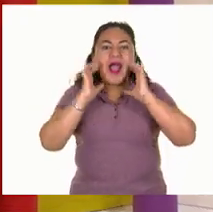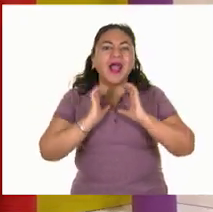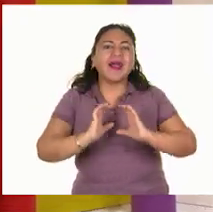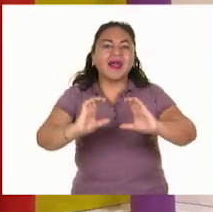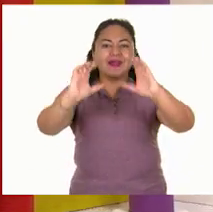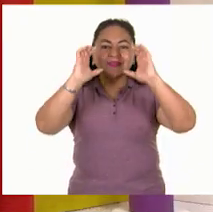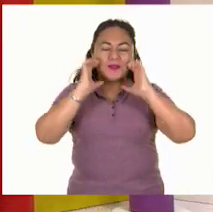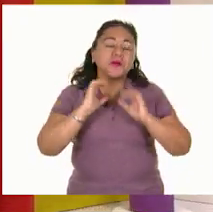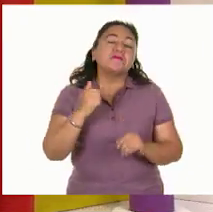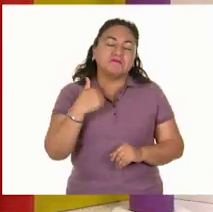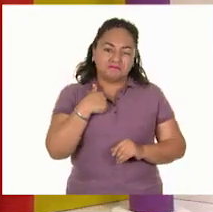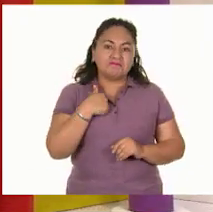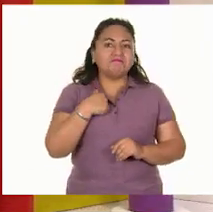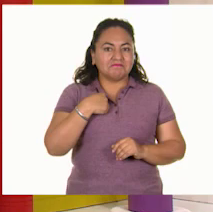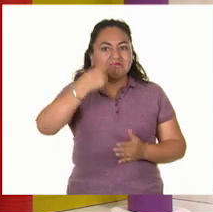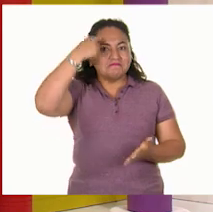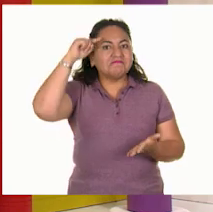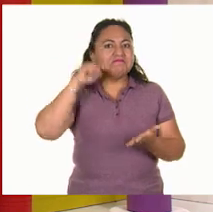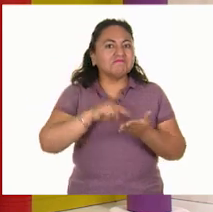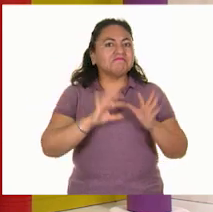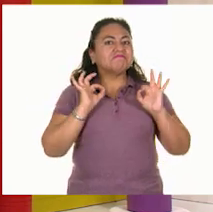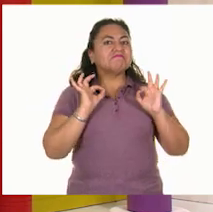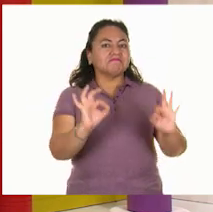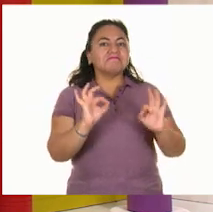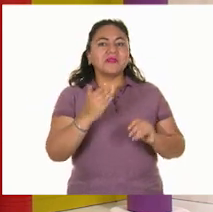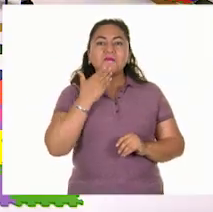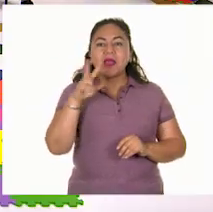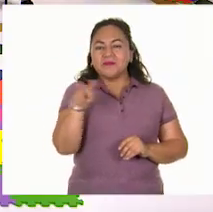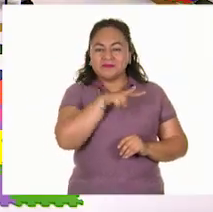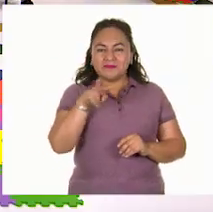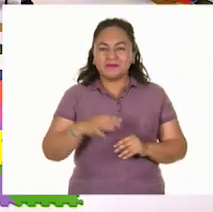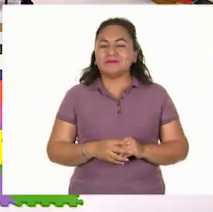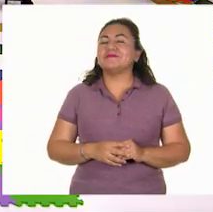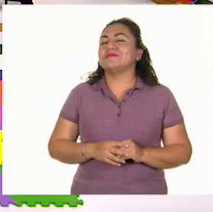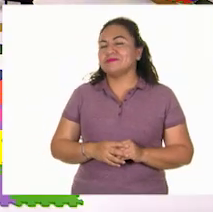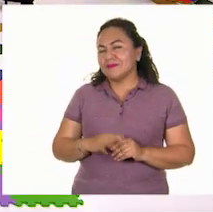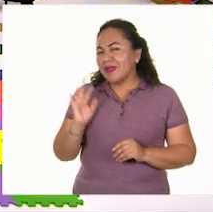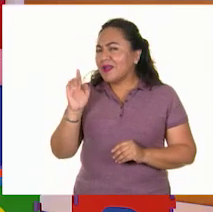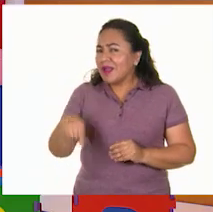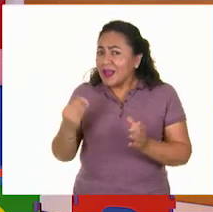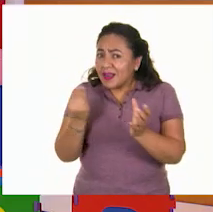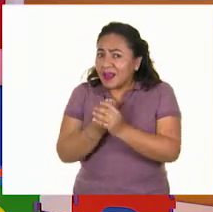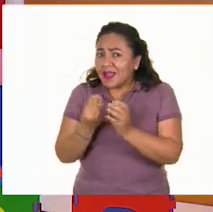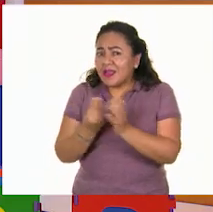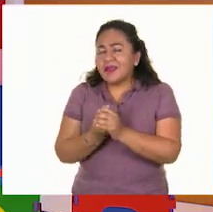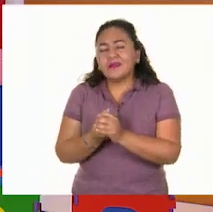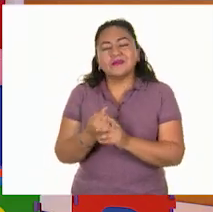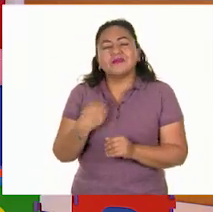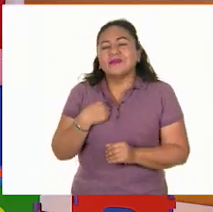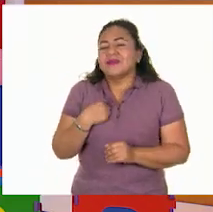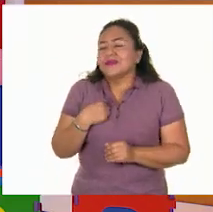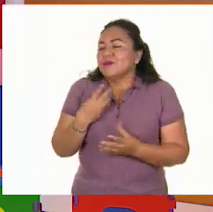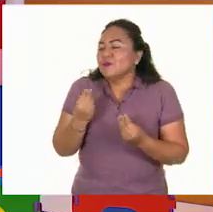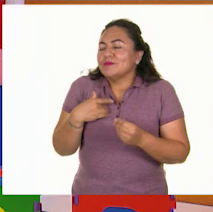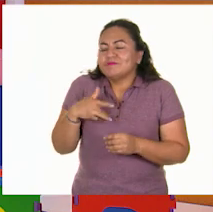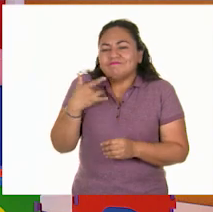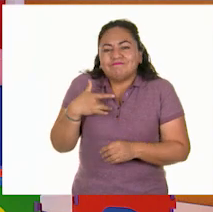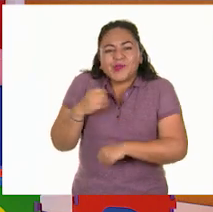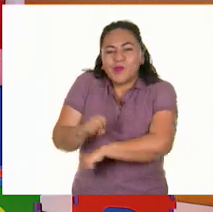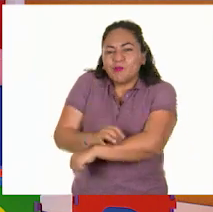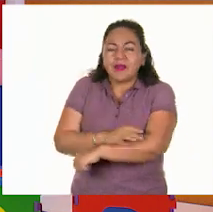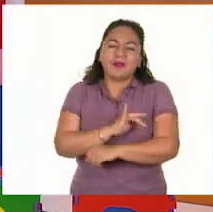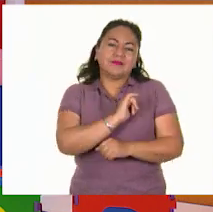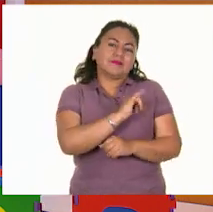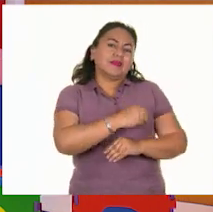sí. Y yo creo que fue un gran momento de ambos. Ay, estas clases a mí me mueven mucho las emociones, claro, Oscar. Claro, cómo